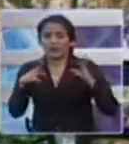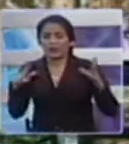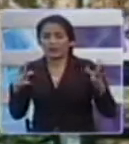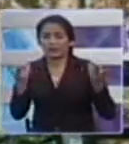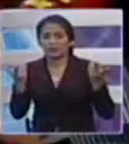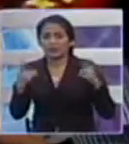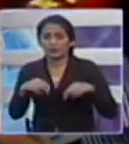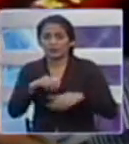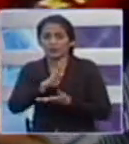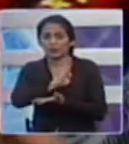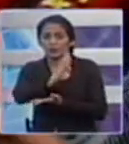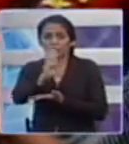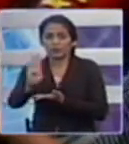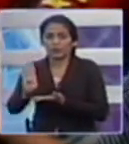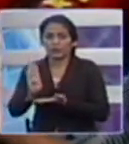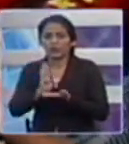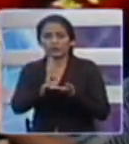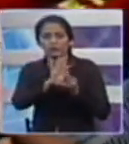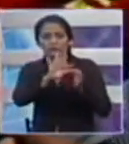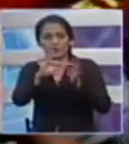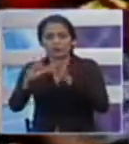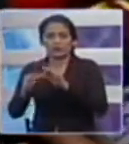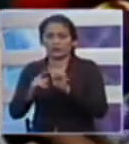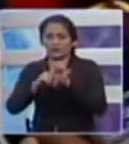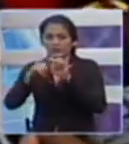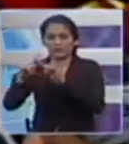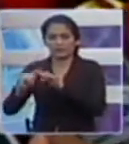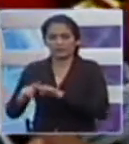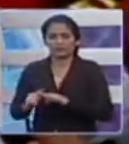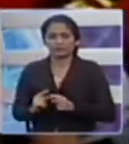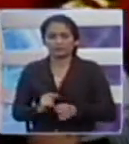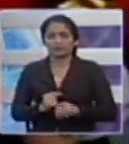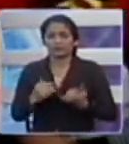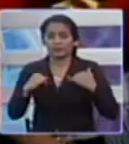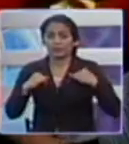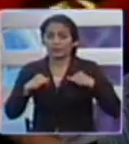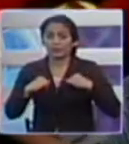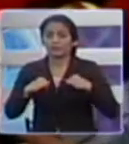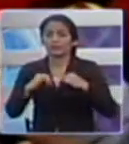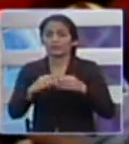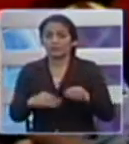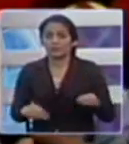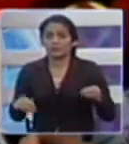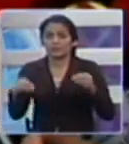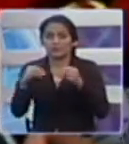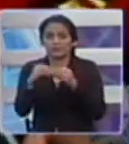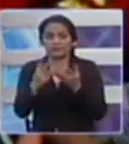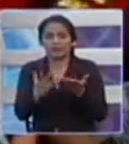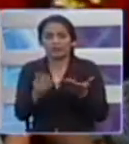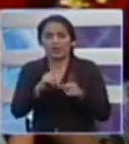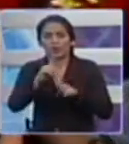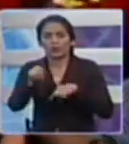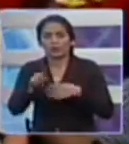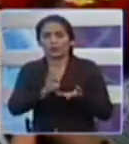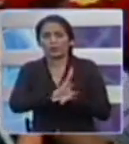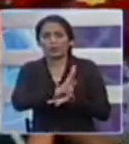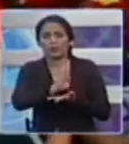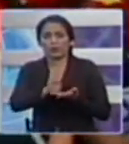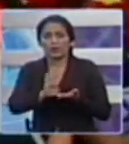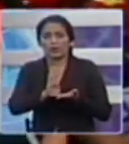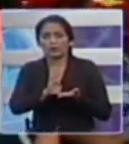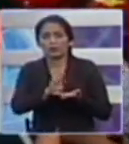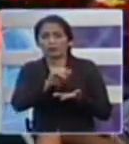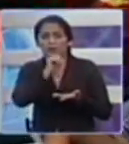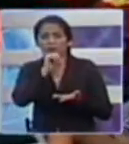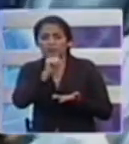de barrios. El programa El Barrio para Mejor Vivir seguirá incursionando especialmente en los barrios más